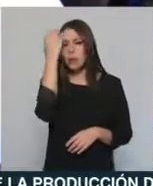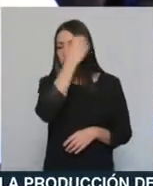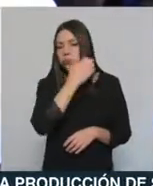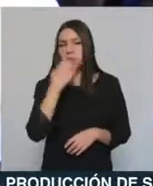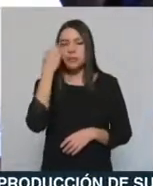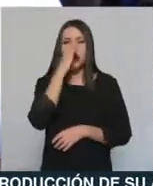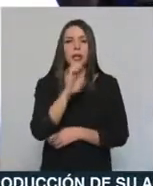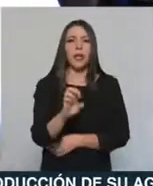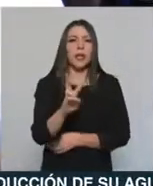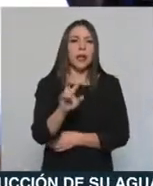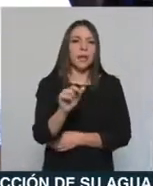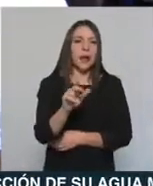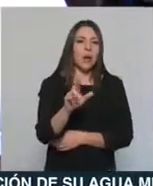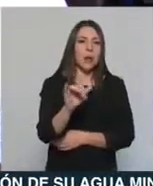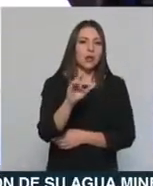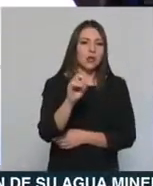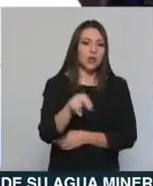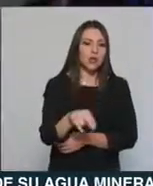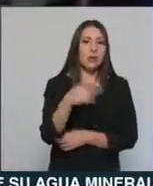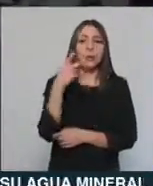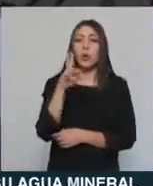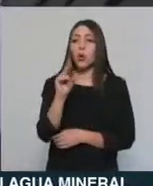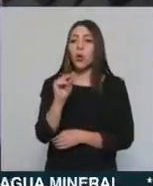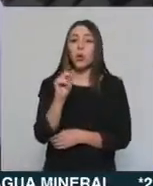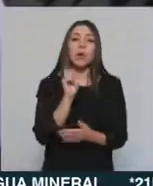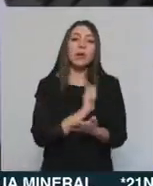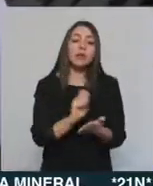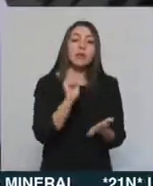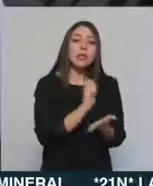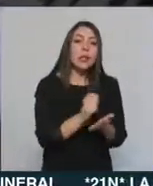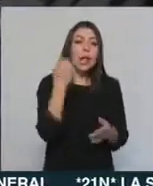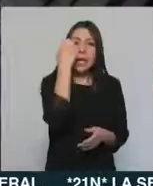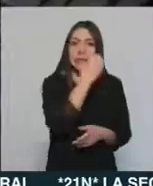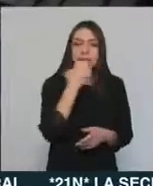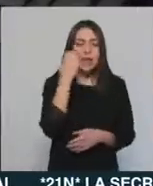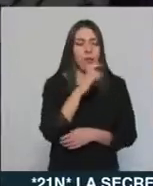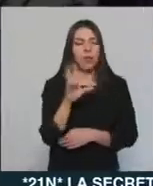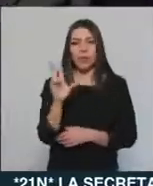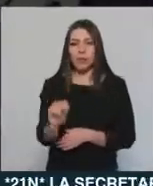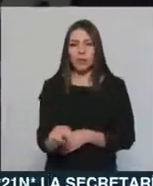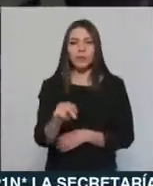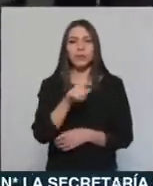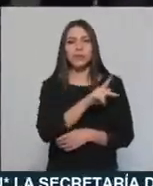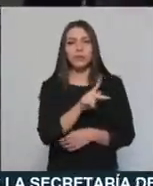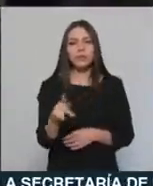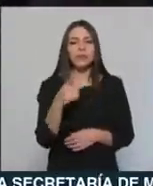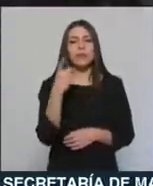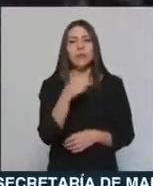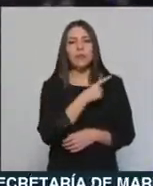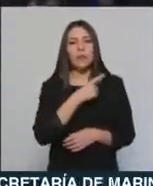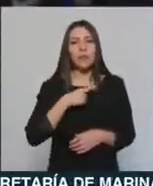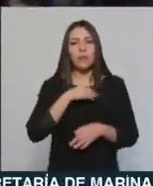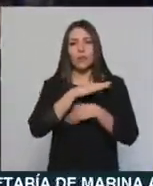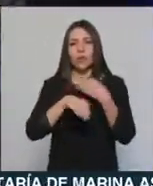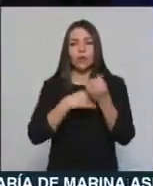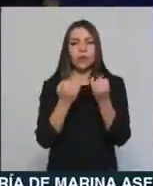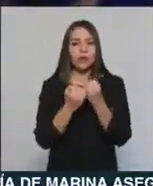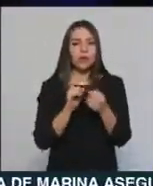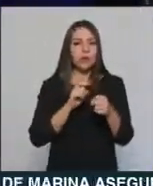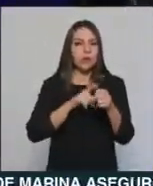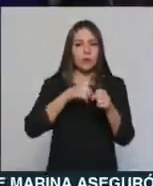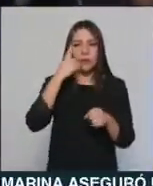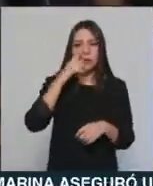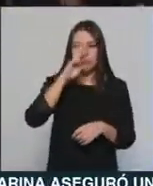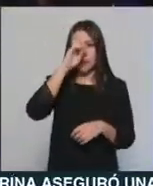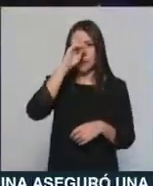un proceso de incorporación. En esa reforma secundaria tenemos que meternos todos para que se respete el espíritu de